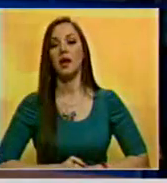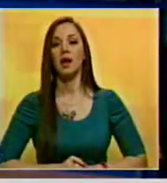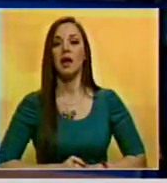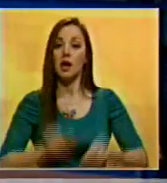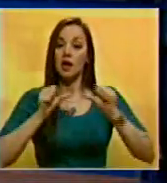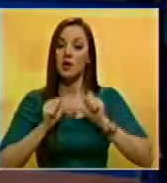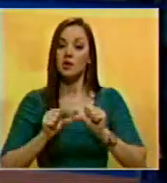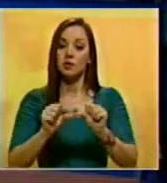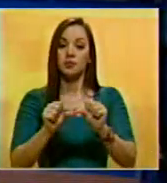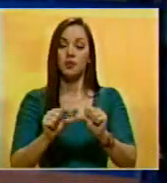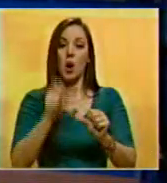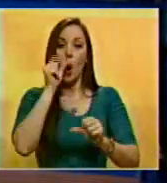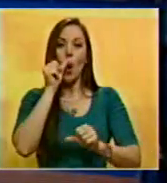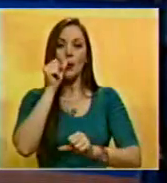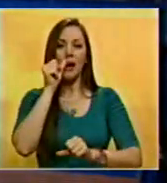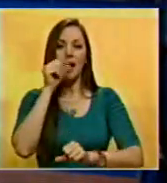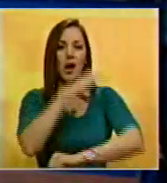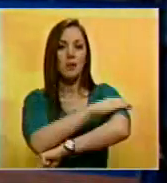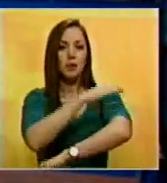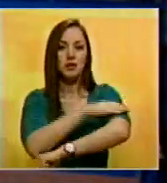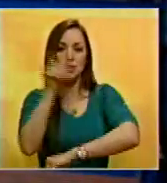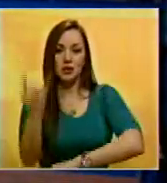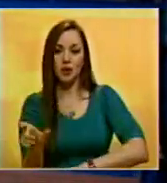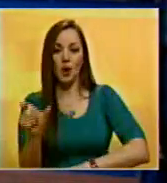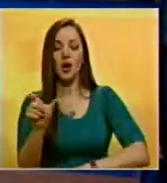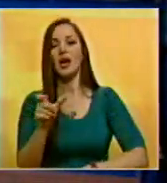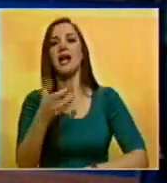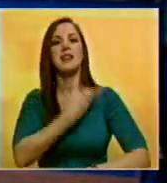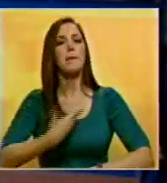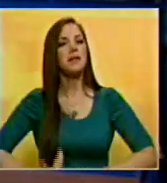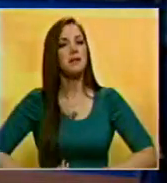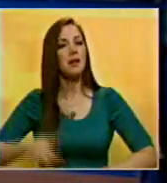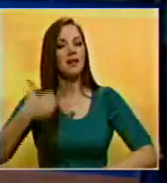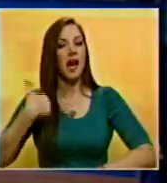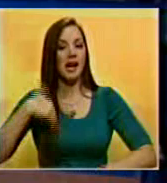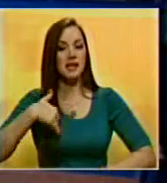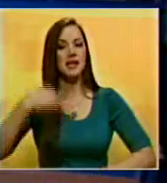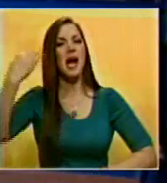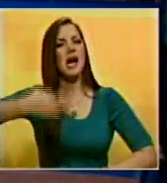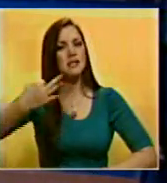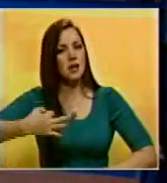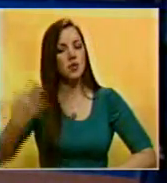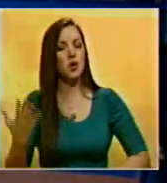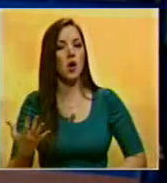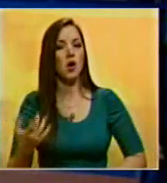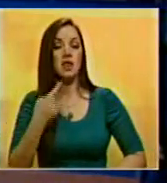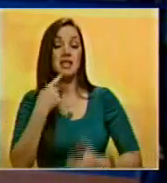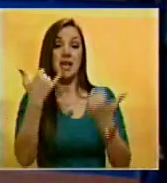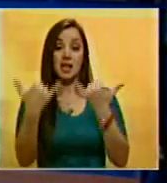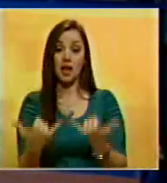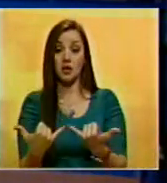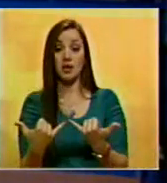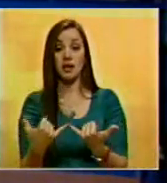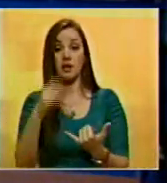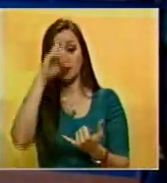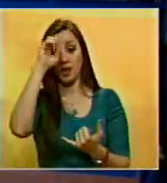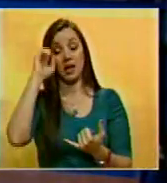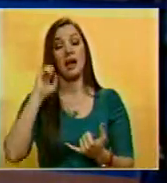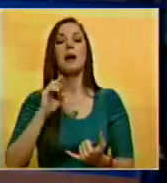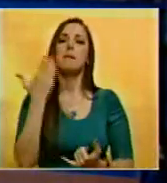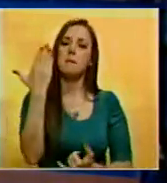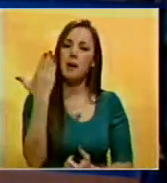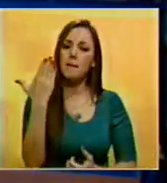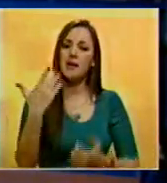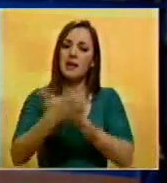Continuamos. El candidato opositor a la presidencia de Argentina, Mauricio Macri, aseguró que en su eventual gobierno insistirá en la liberación de los